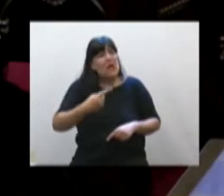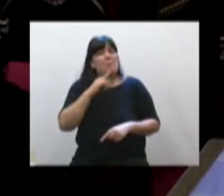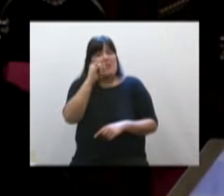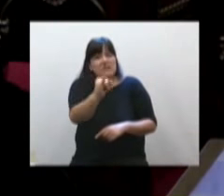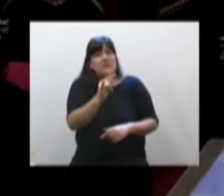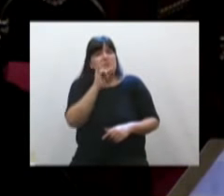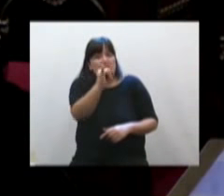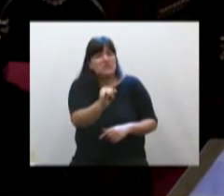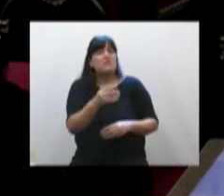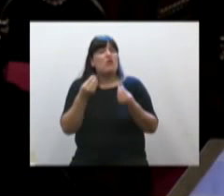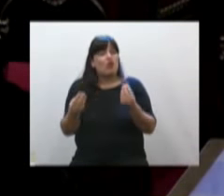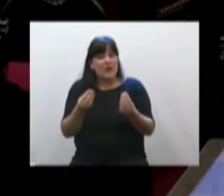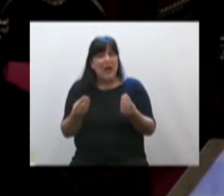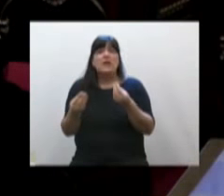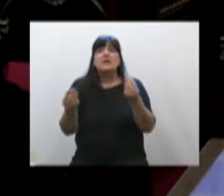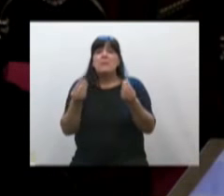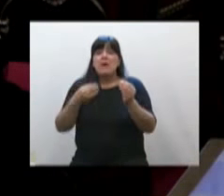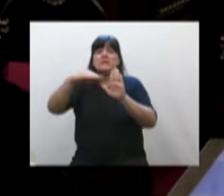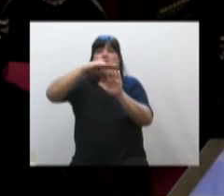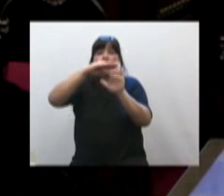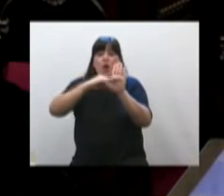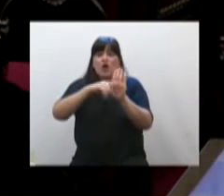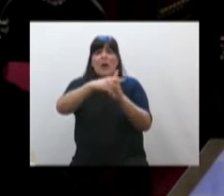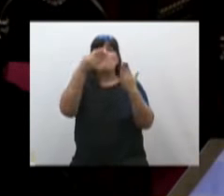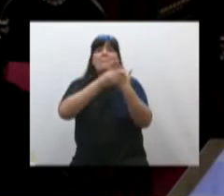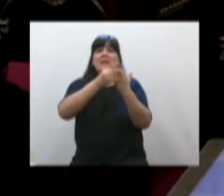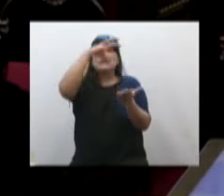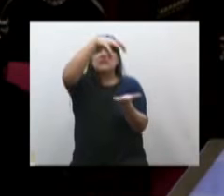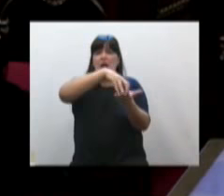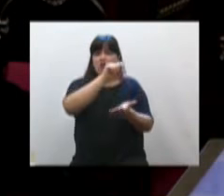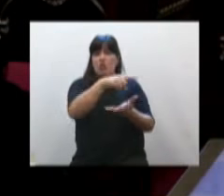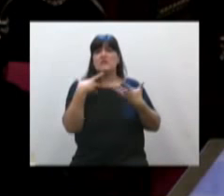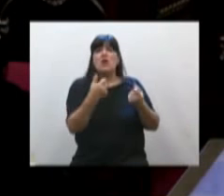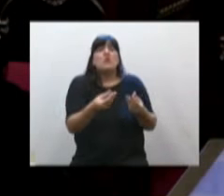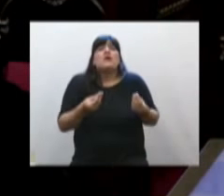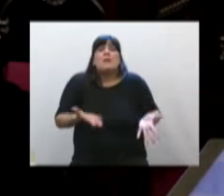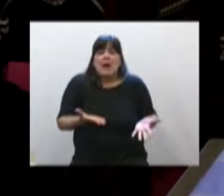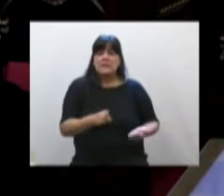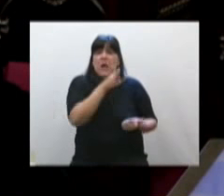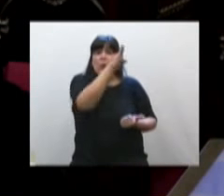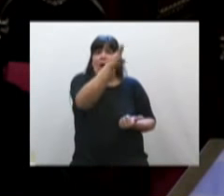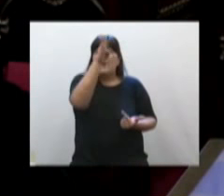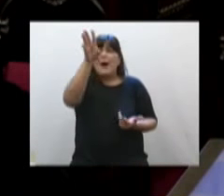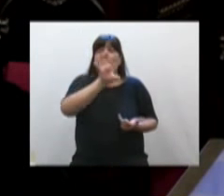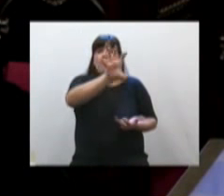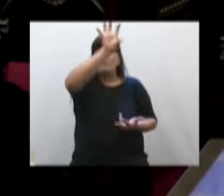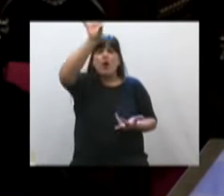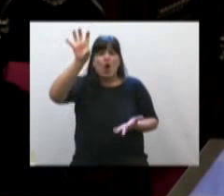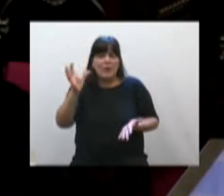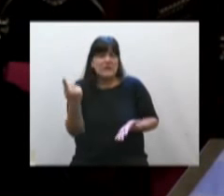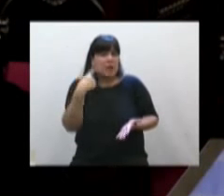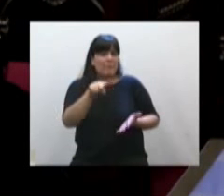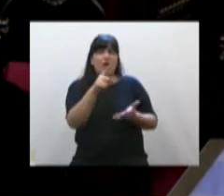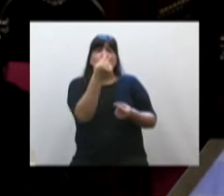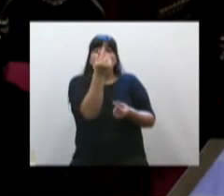la prensa local, con un faltante, claro, que es el de Telam, que no puede estar hoy presente, que esto hay que resaltarlo,